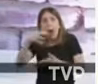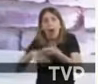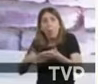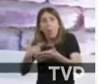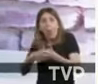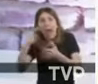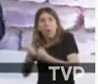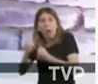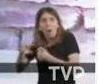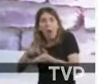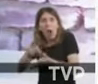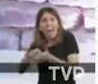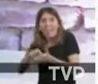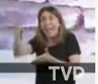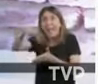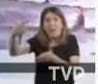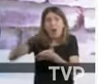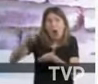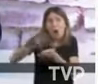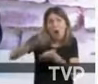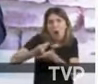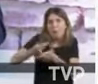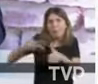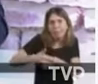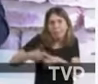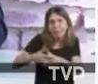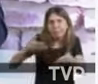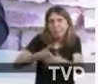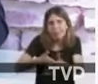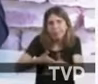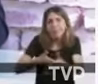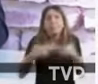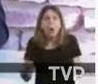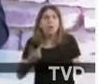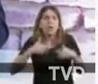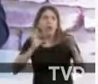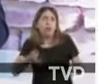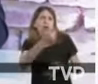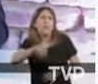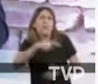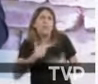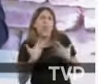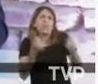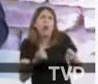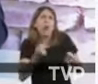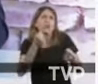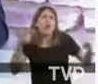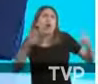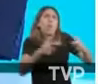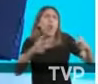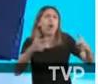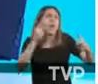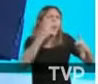trabarlo. O sea, ¿ante qué tipo de dificultad estamos? Porque sé que han hecho un esfuerzo inmenso en el G20, en la recorrida de